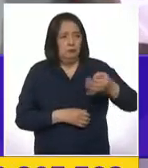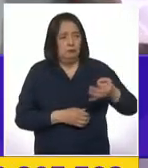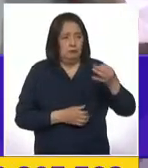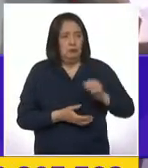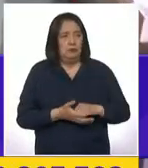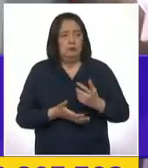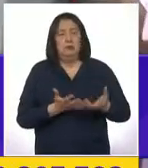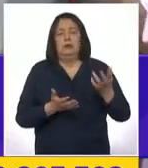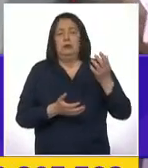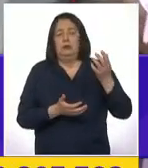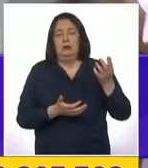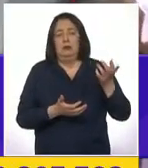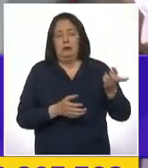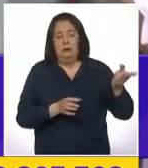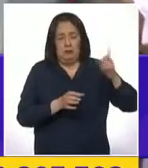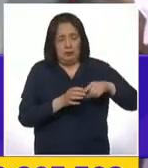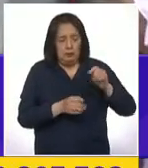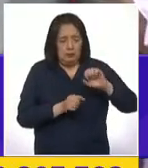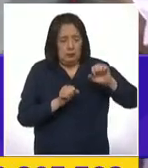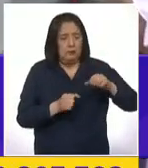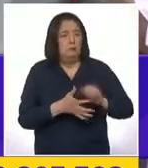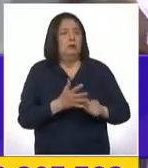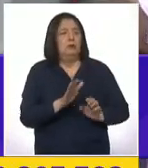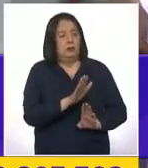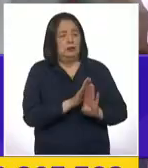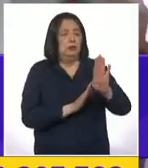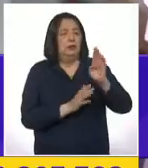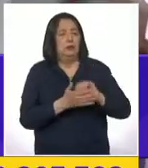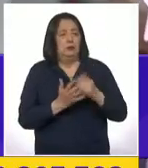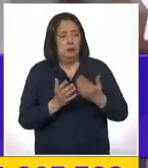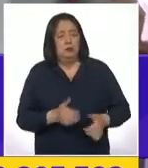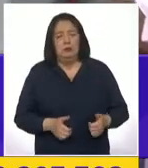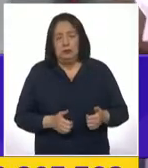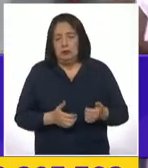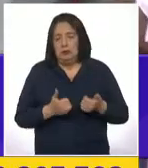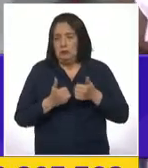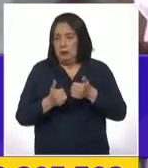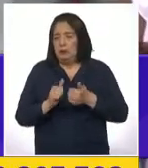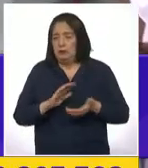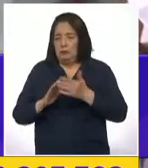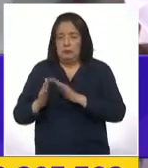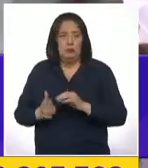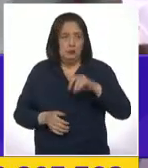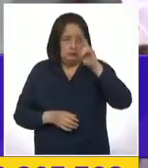los verdaderos actores del desarrollo y el bienestar de los pueblos y del Perú.